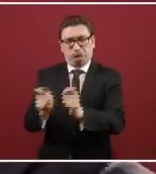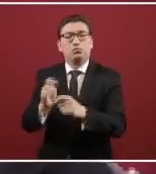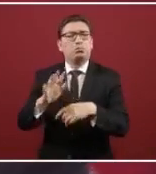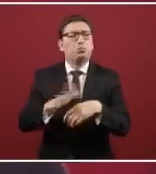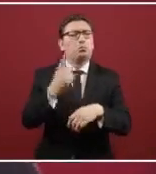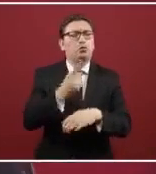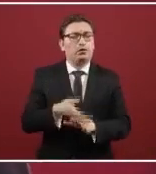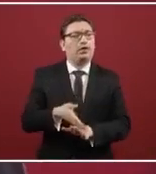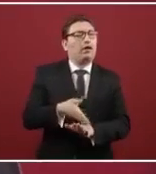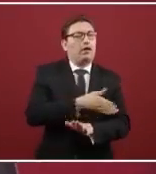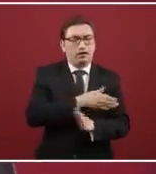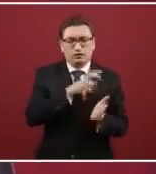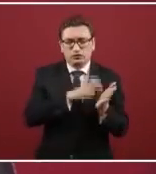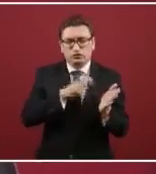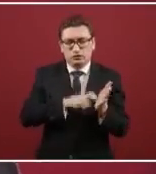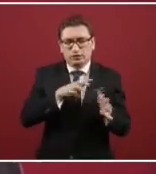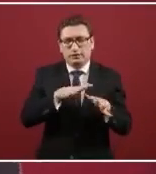ya no era